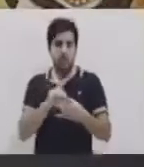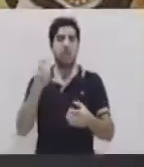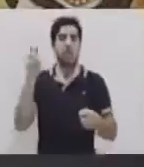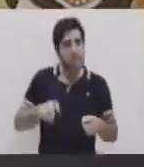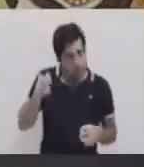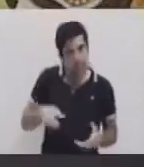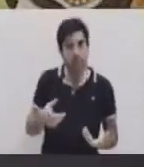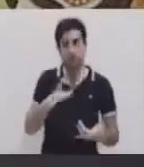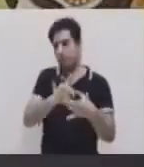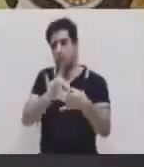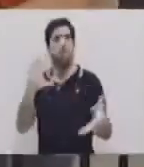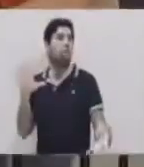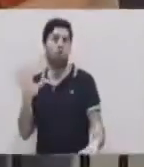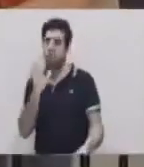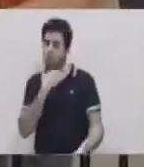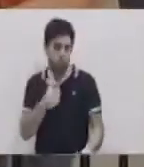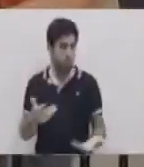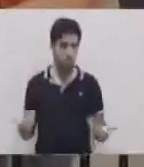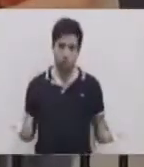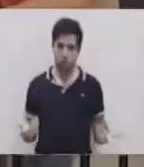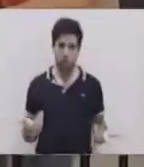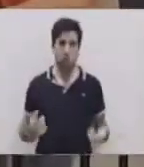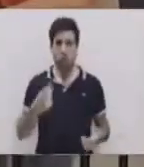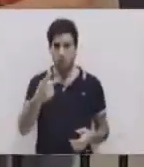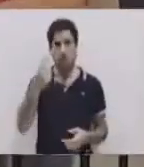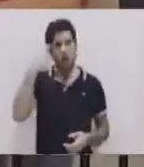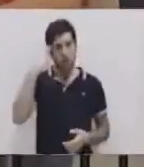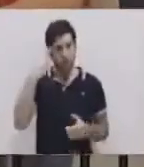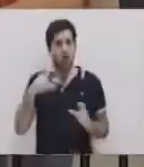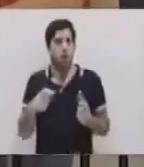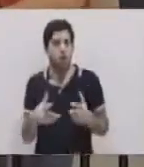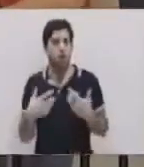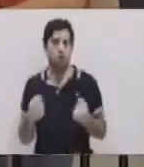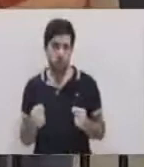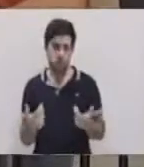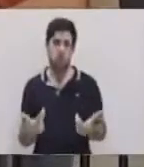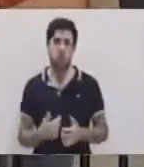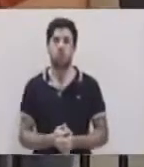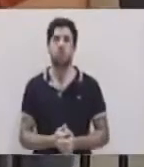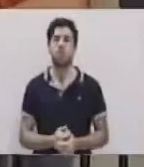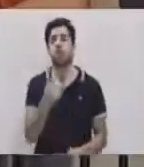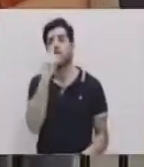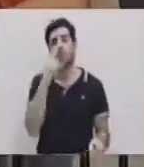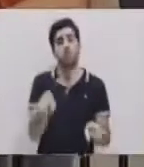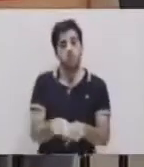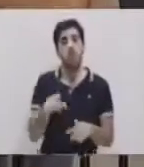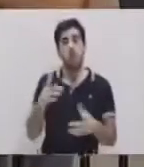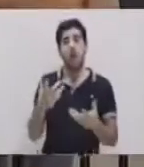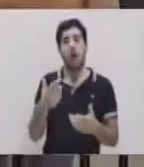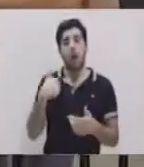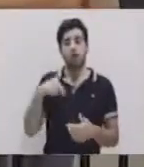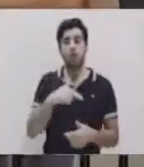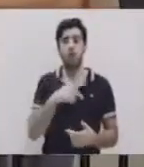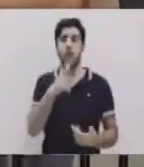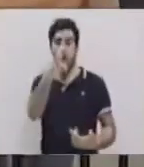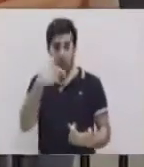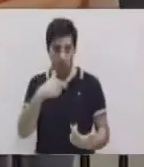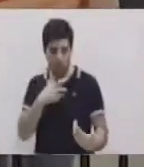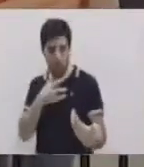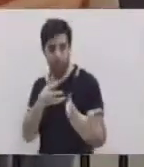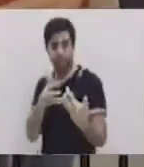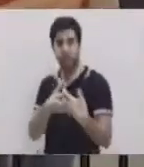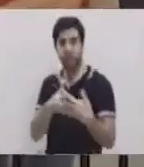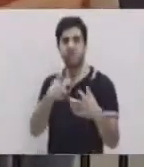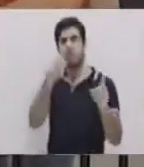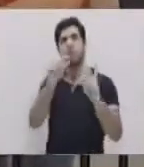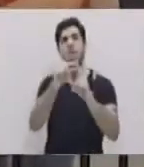hablar, necesitamos comunicarnos. Totalmente, y creo que también ahí podría entrar en juego el tener empatía, ¿verdad? Por los